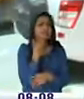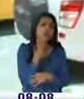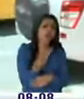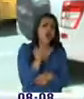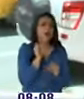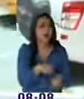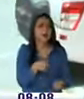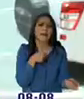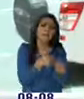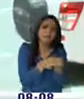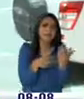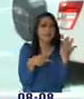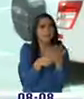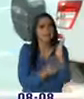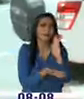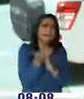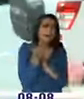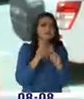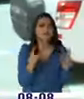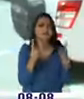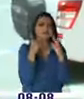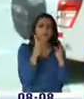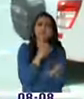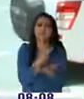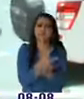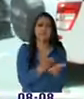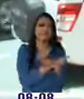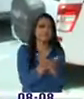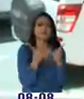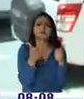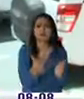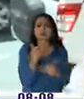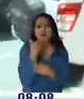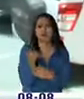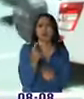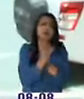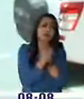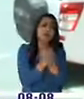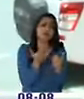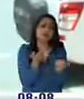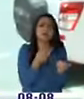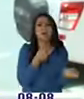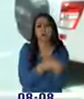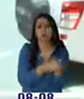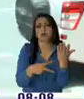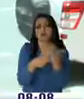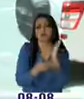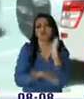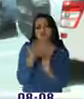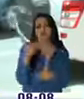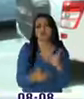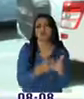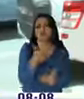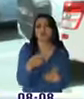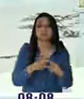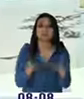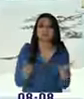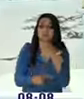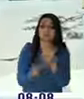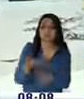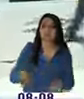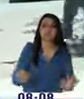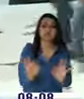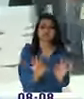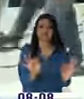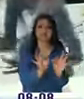a apoyar un ajuste tarifario porque vemos que se están mejorando las cosas y por tanto queremos seguir avanzando en ese proceso. Pues